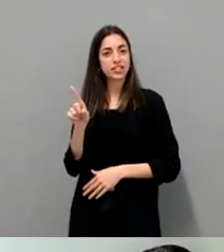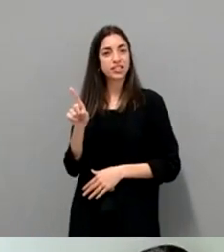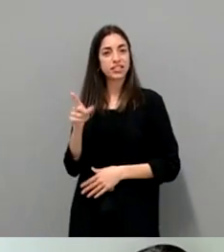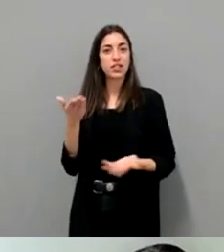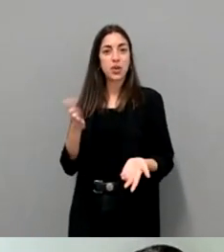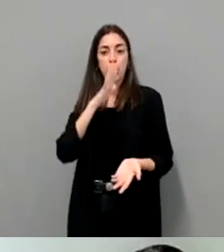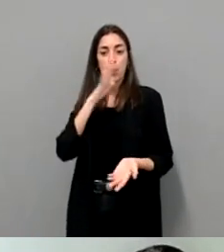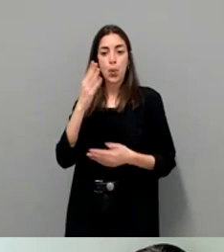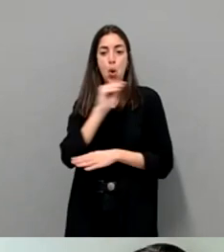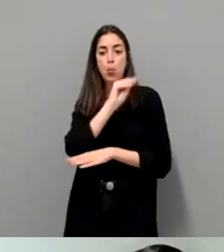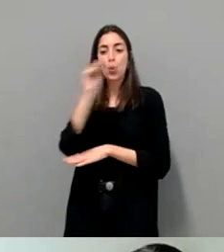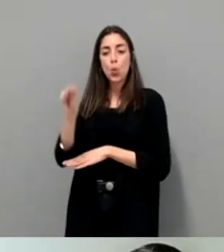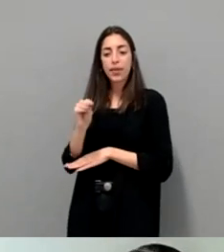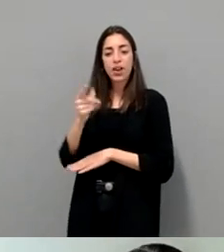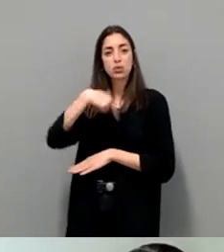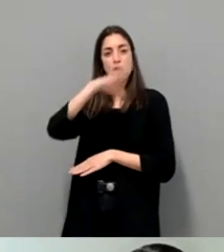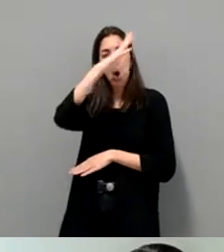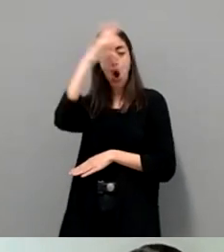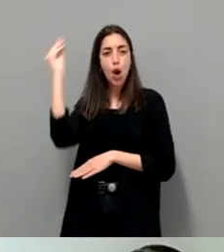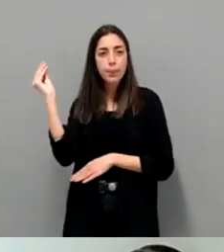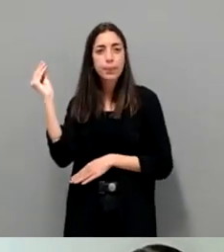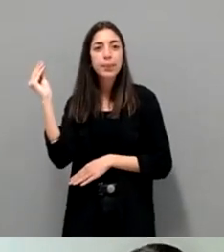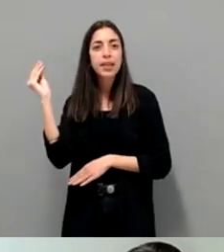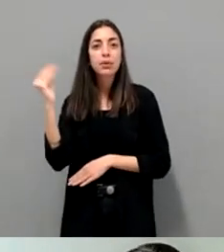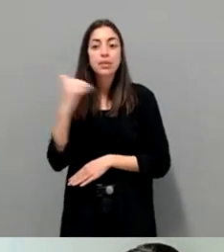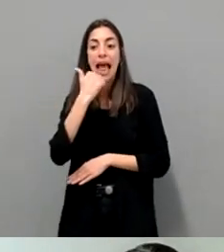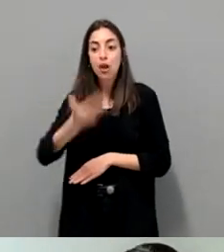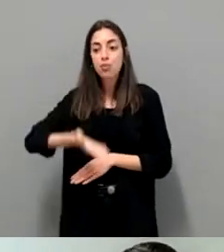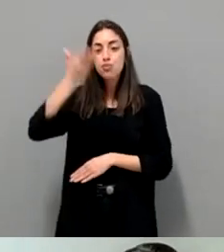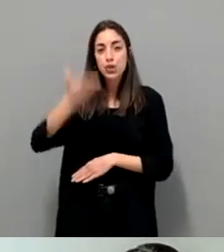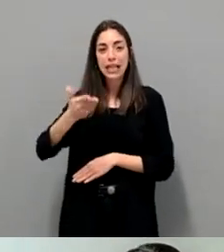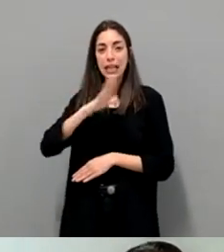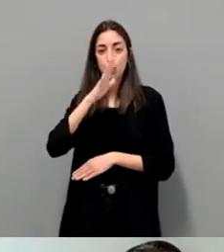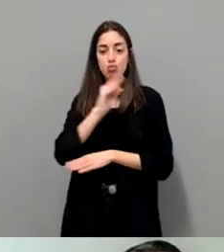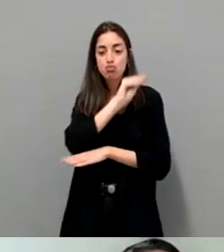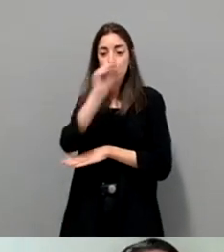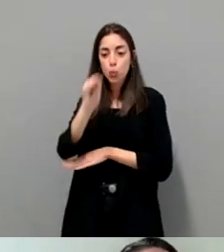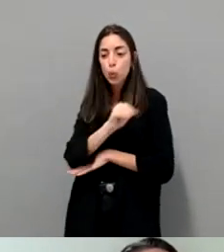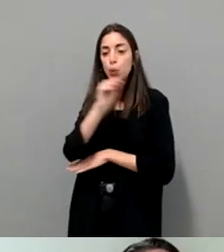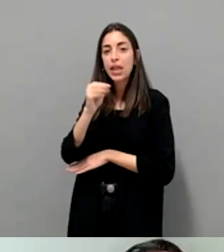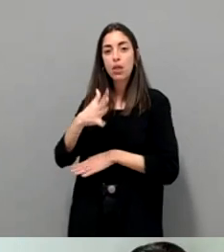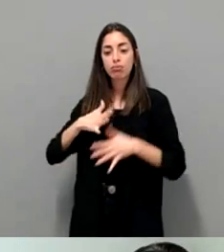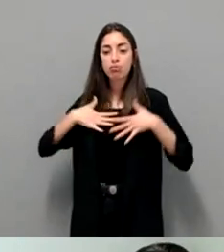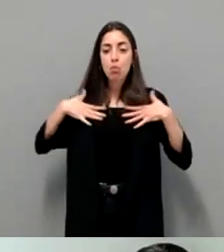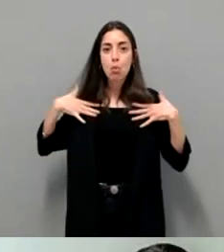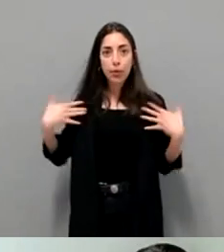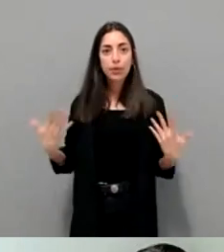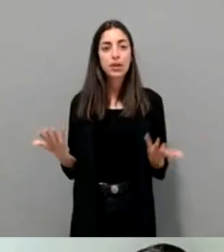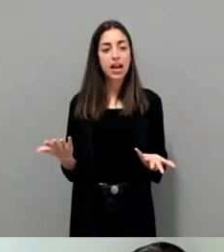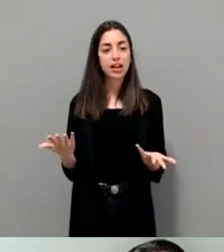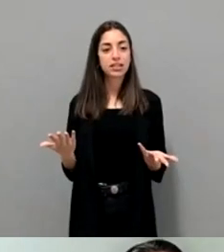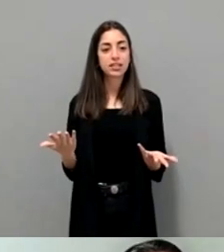nos olvidamos de la gran importancia de los cuidados emocionales que